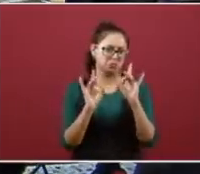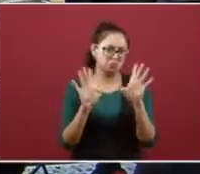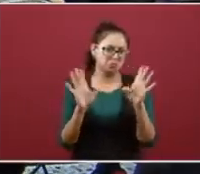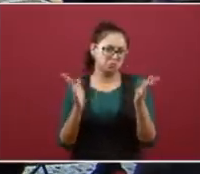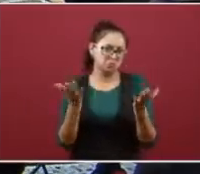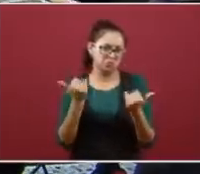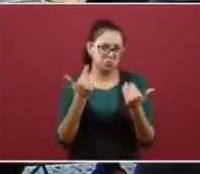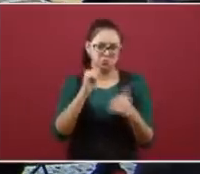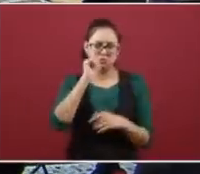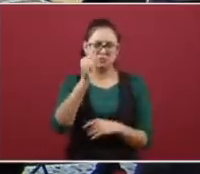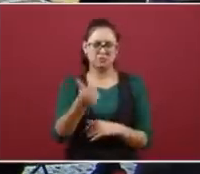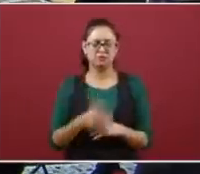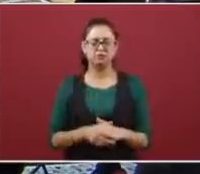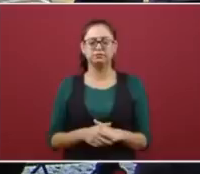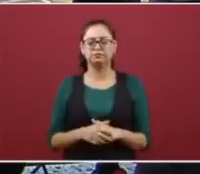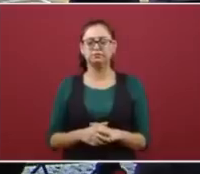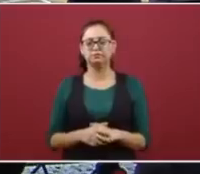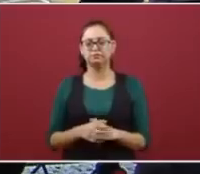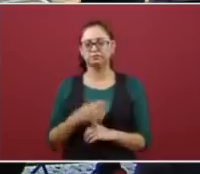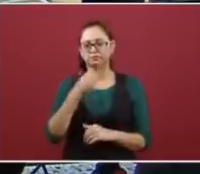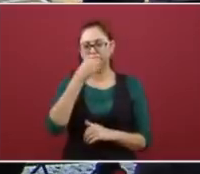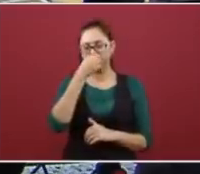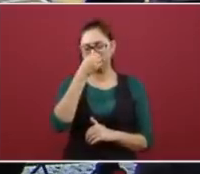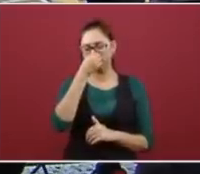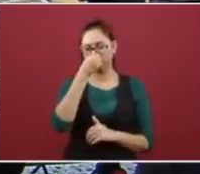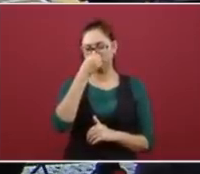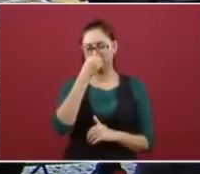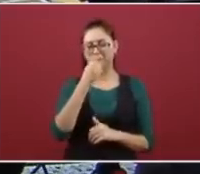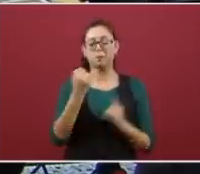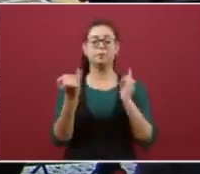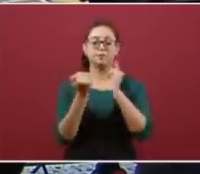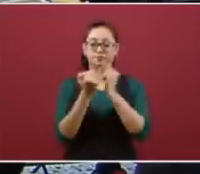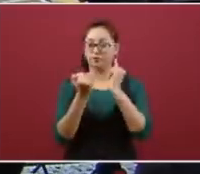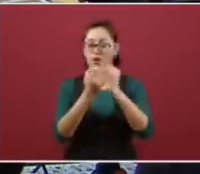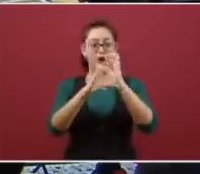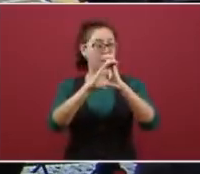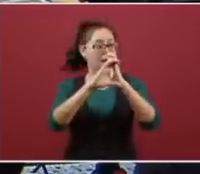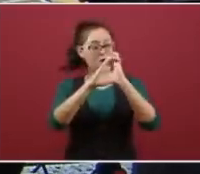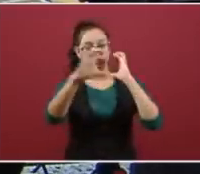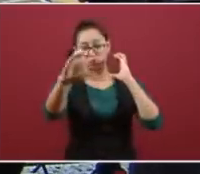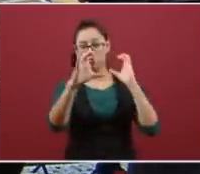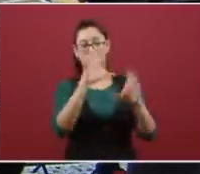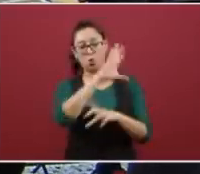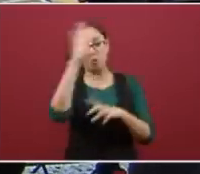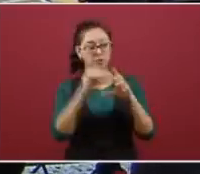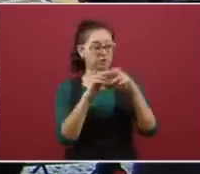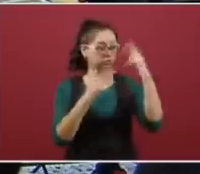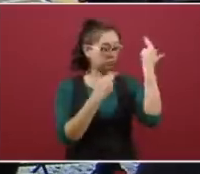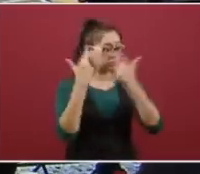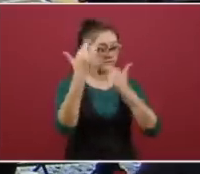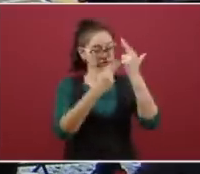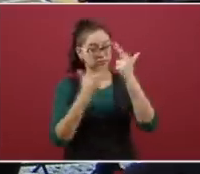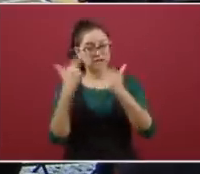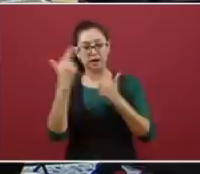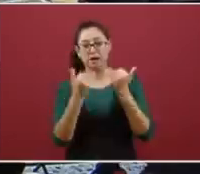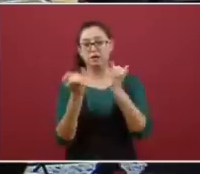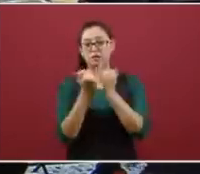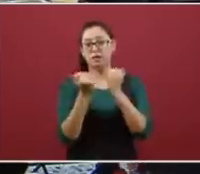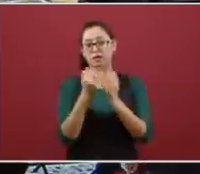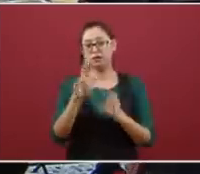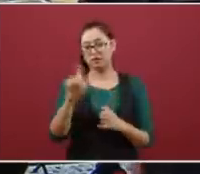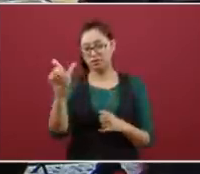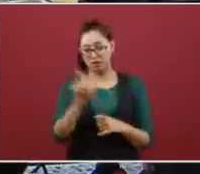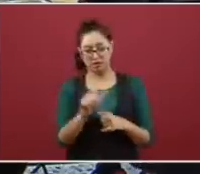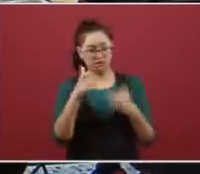también estos autobuses son pasados por rayos x para verificar si en alguna